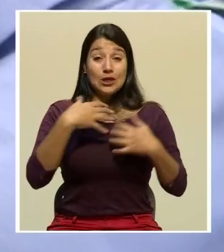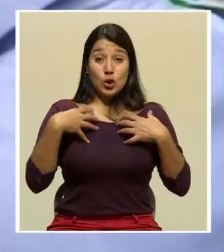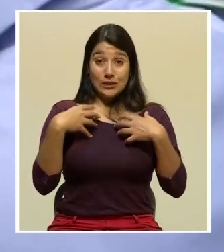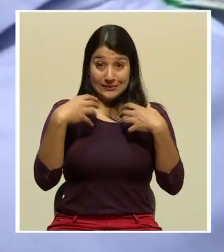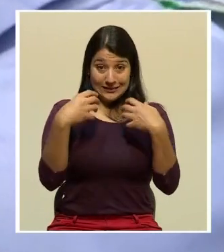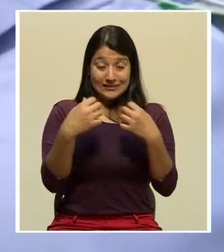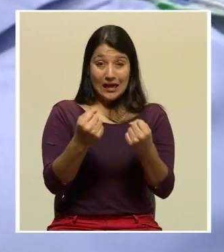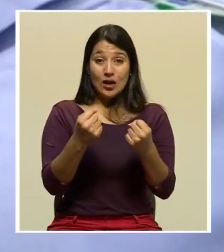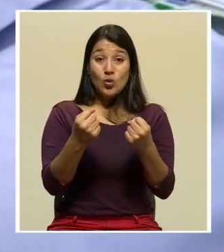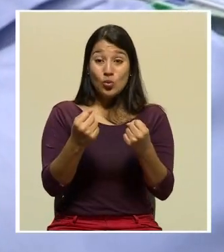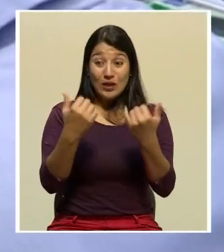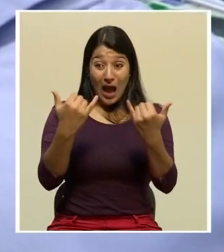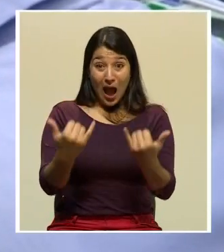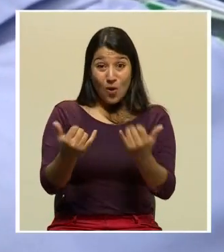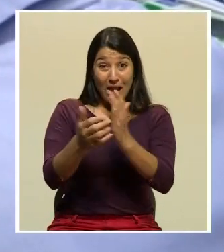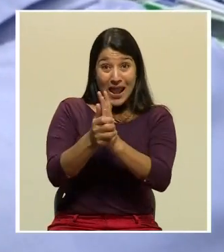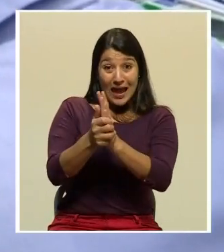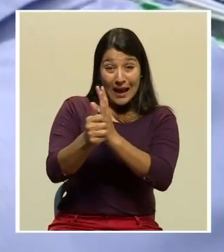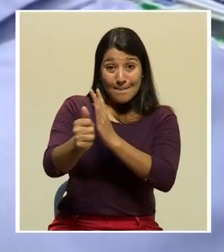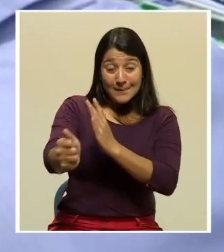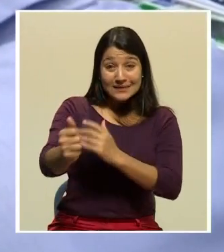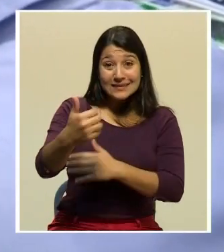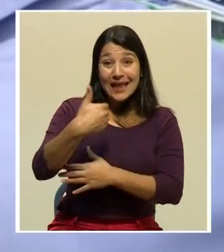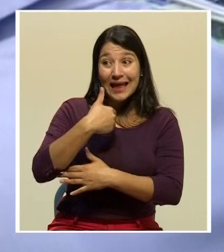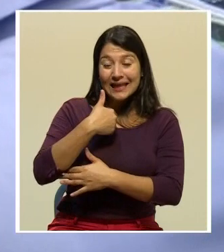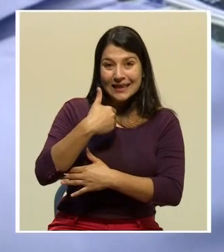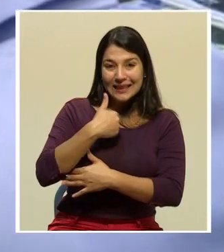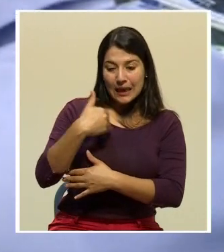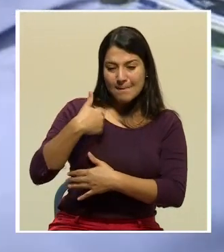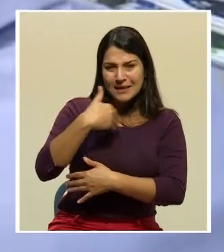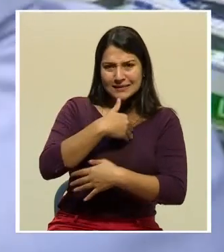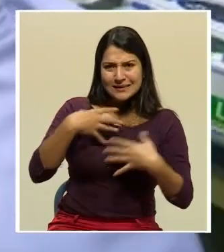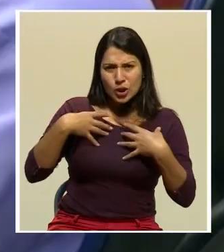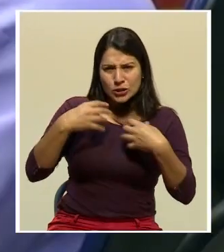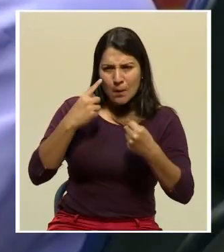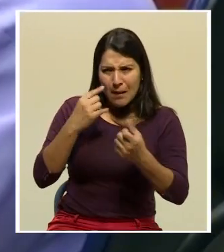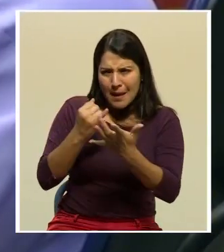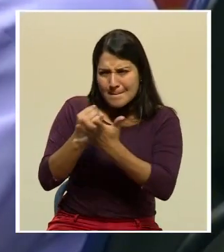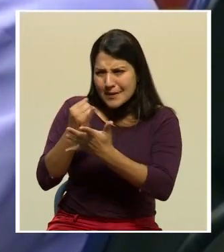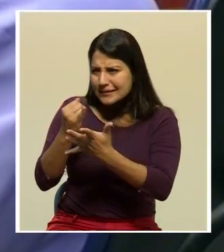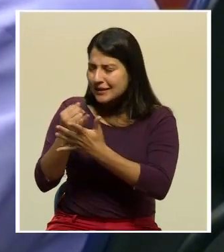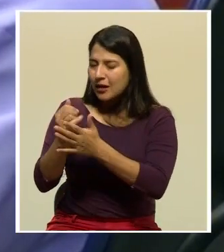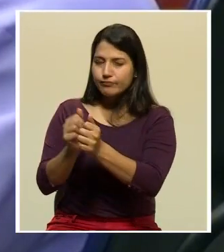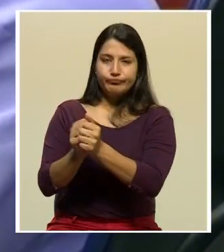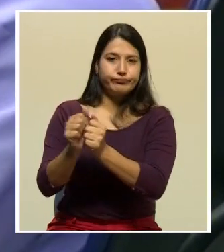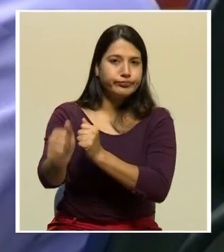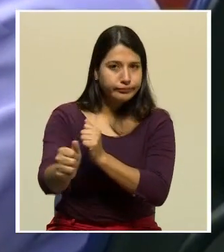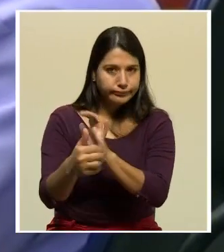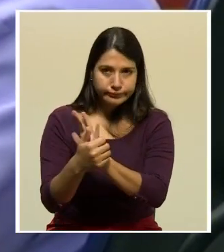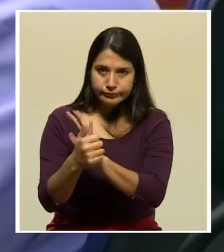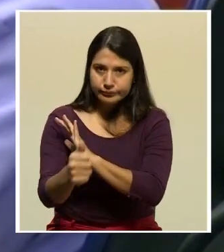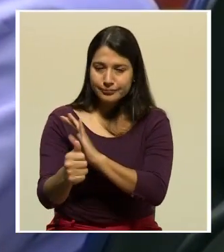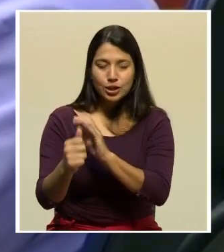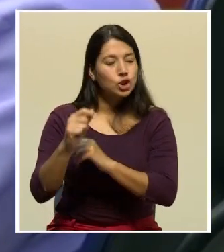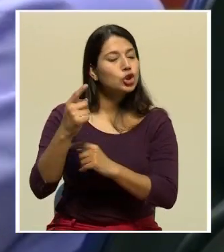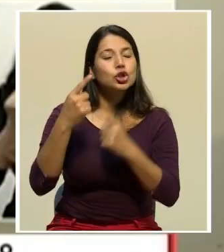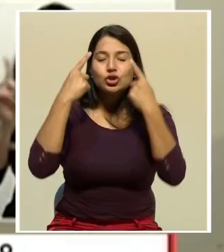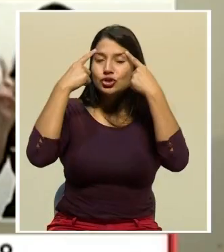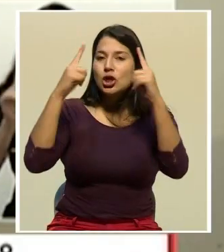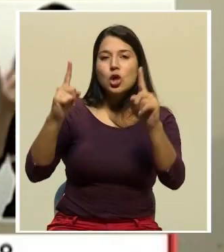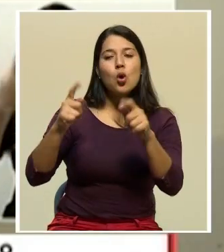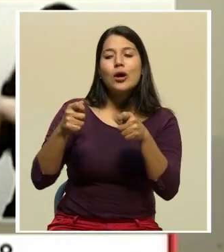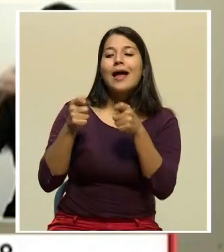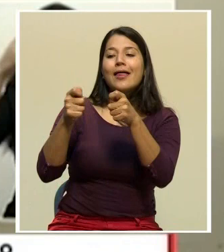está sobrepasando la capacidad de las áreas rectoras de salud, por lo que no se está logrando girar todas las órdenes sanitarias.